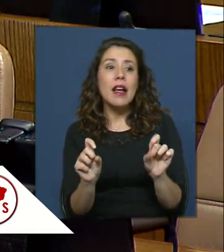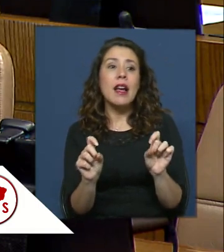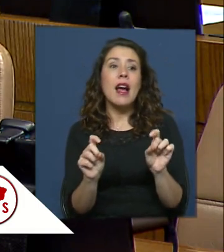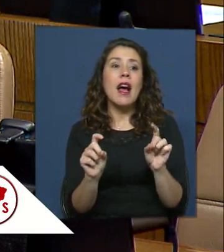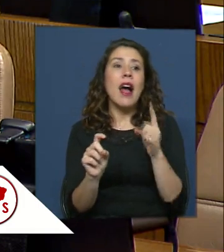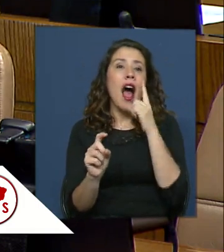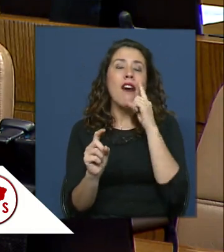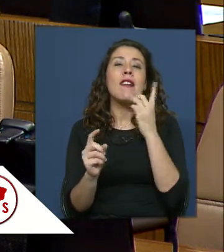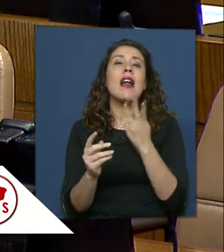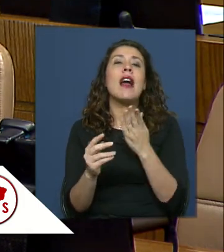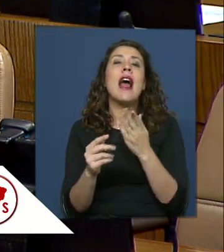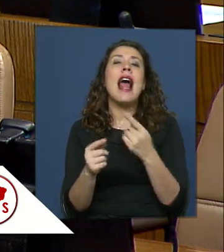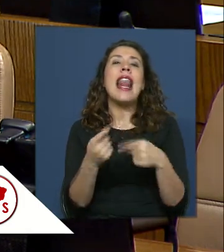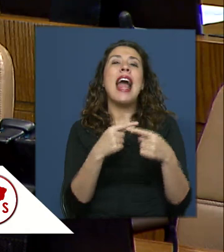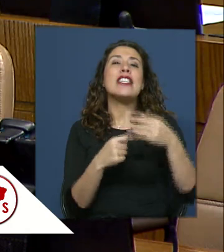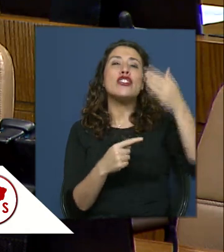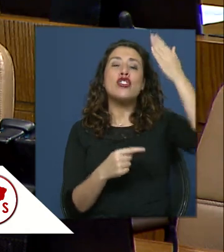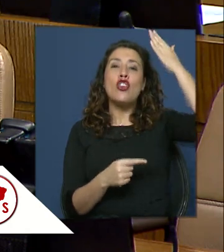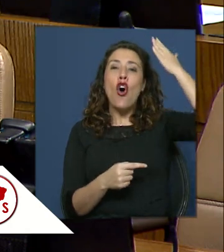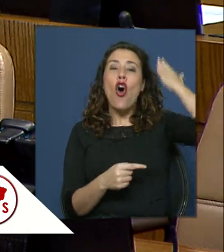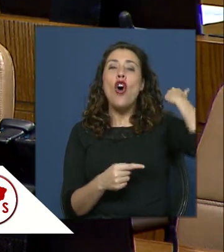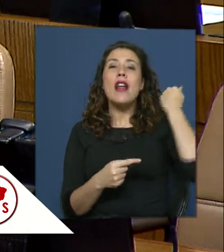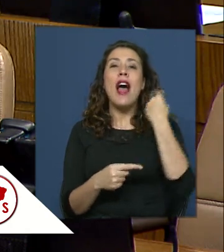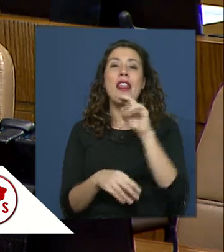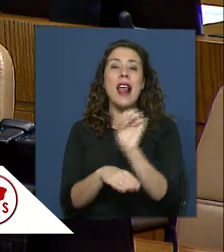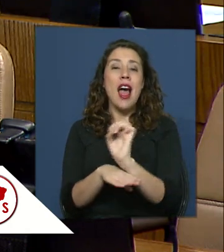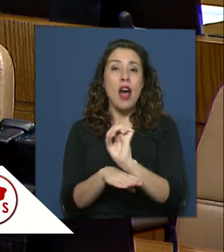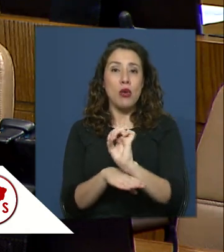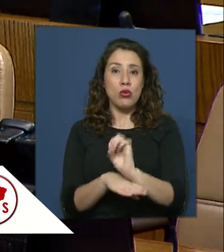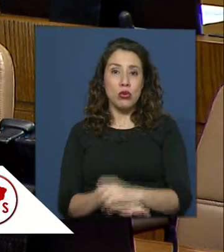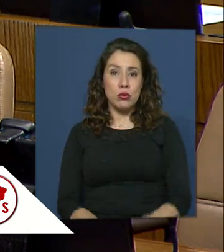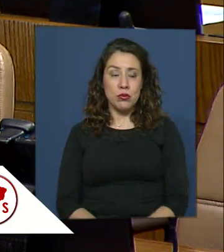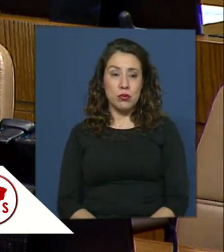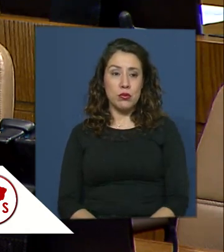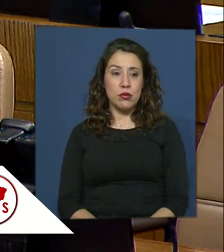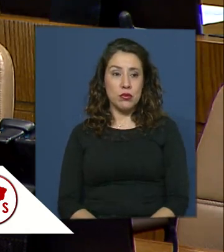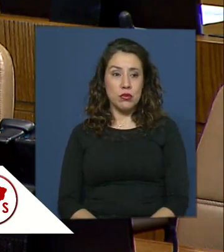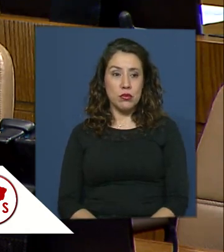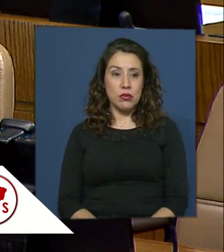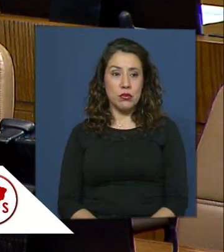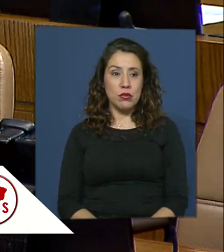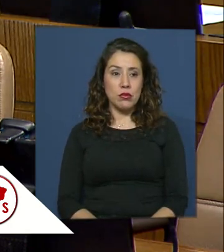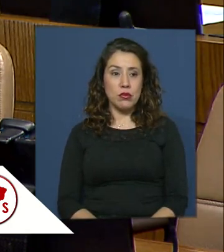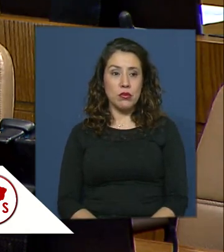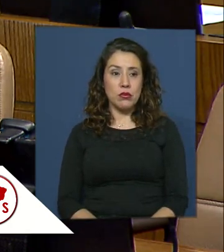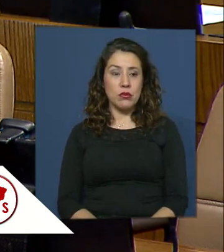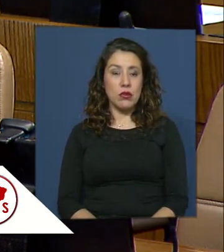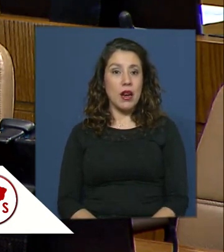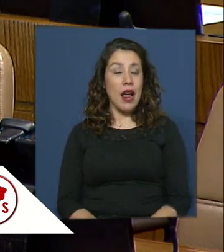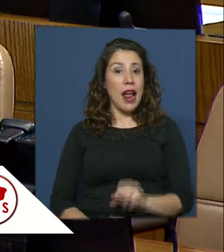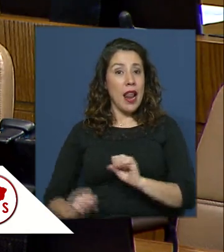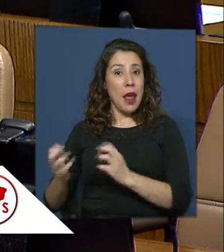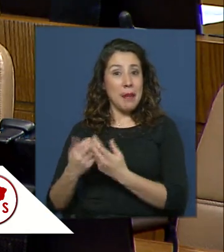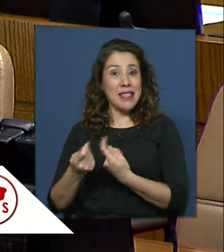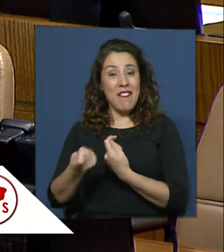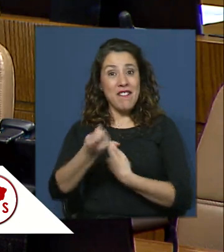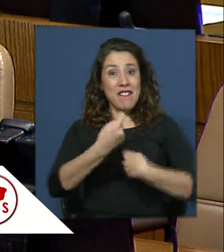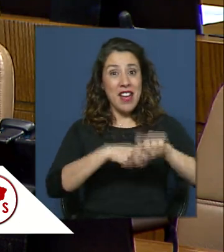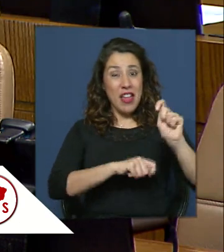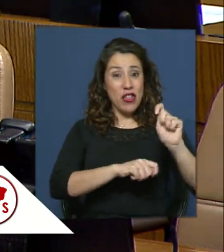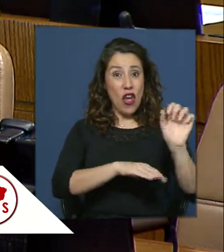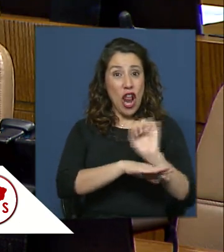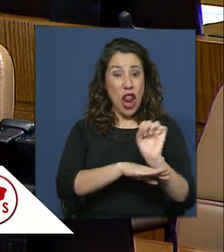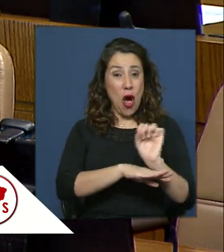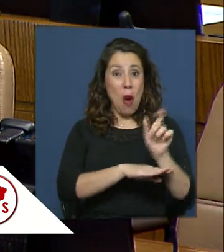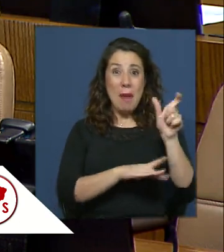la bitácora del vehículo en los registros correspondientes. Entonces, esta automotora le vendió el vehículo a este